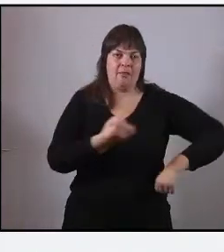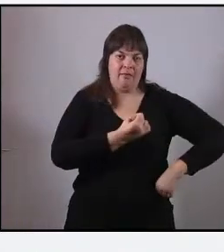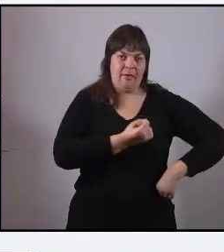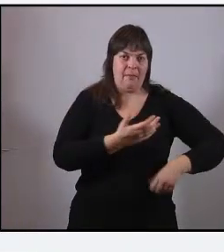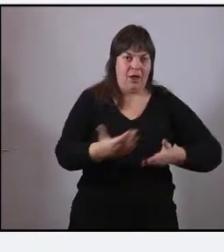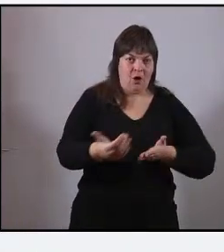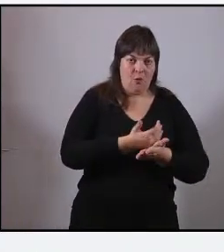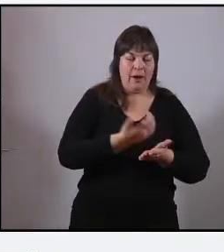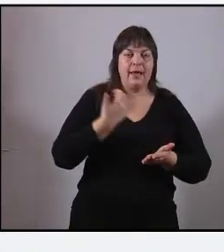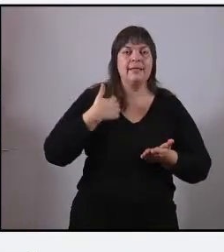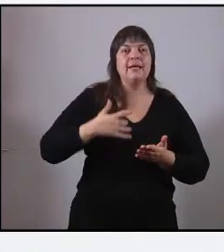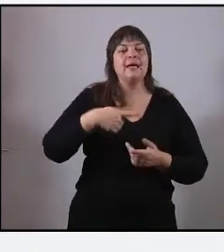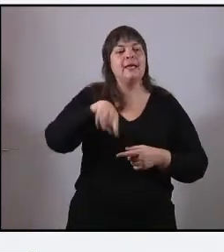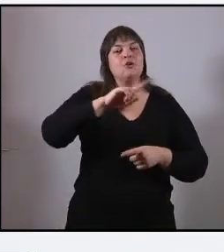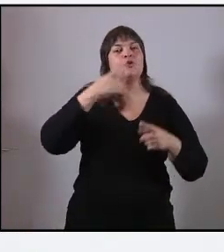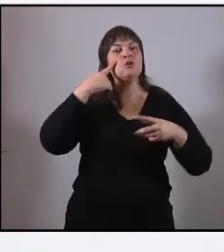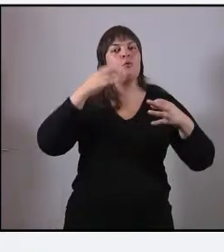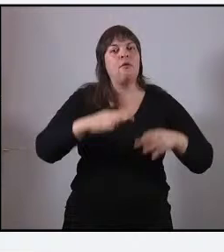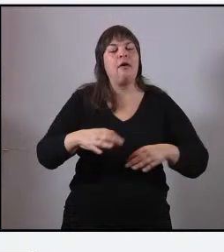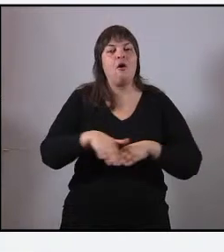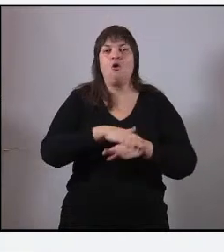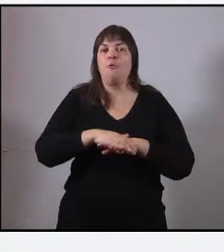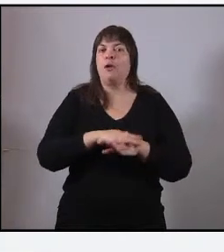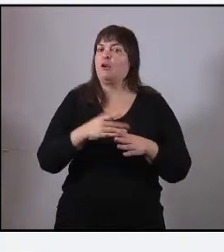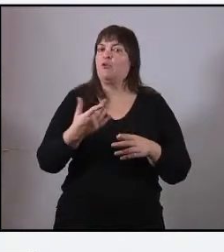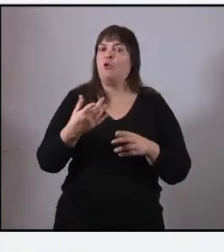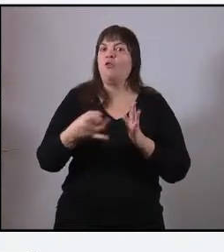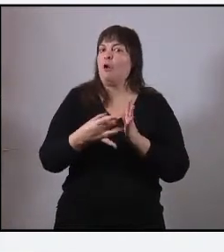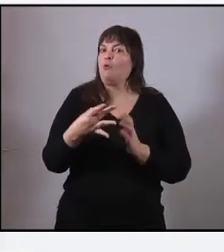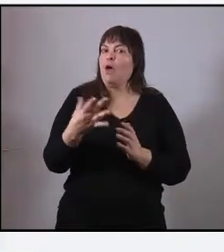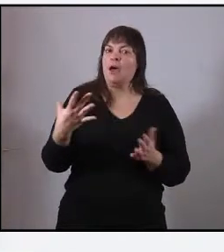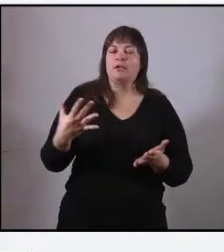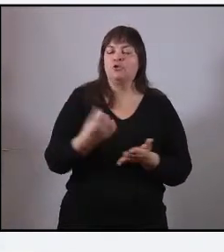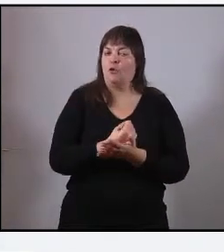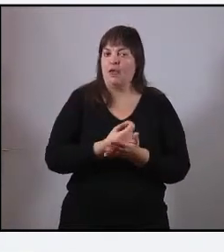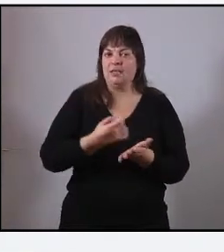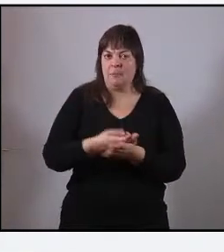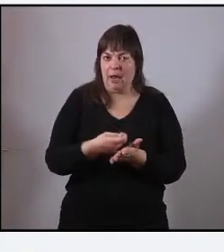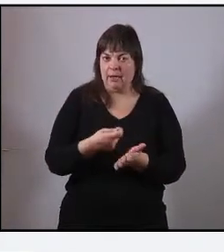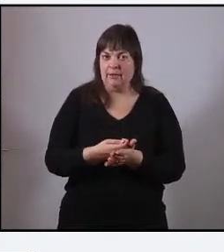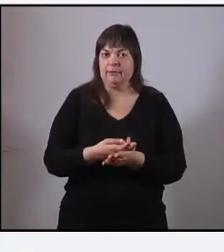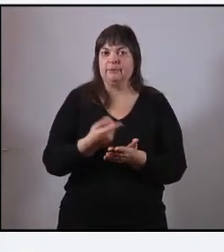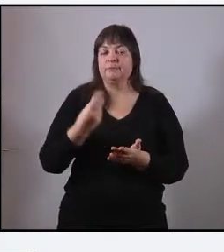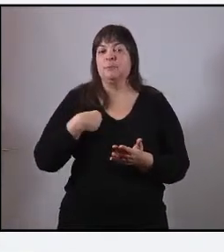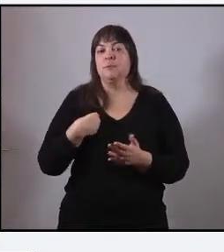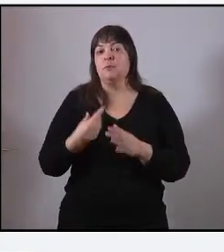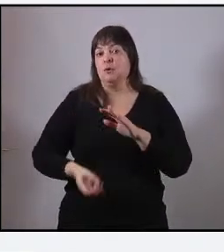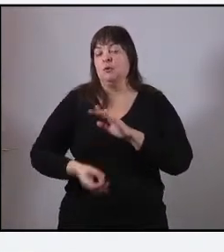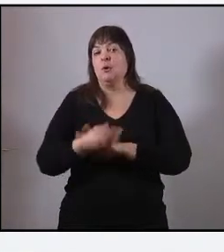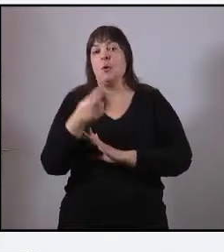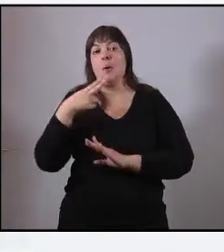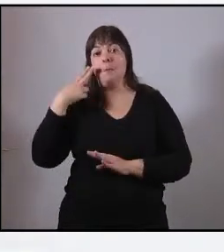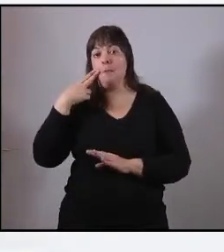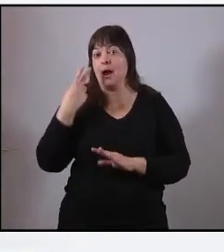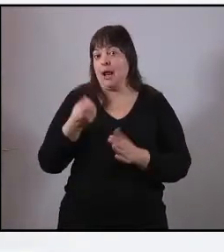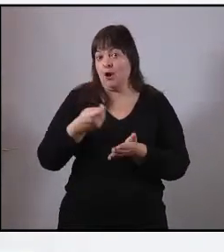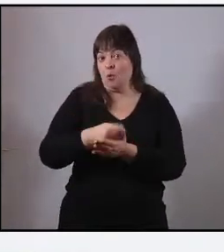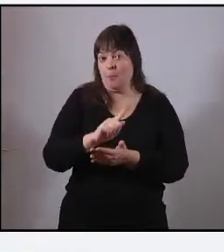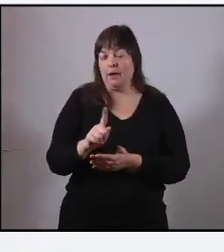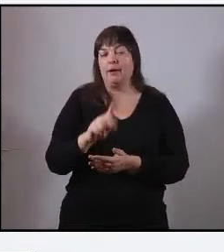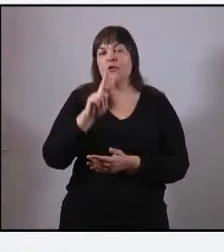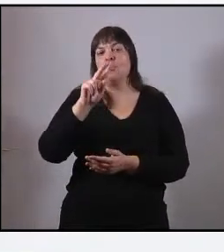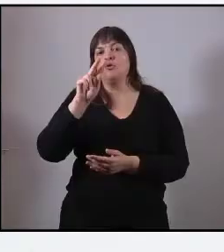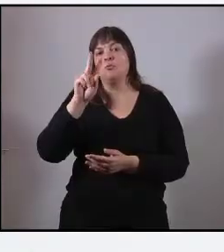tienen que tener la seguridad de que nuestro Gobierno paga todas las deudas, incluso las deudas generadas por el señor Vara, que no pagó, el 2%